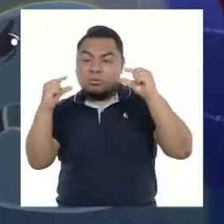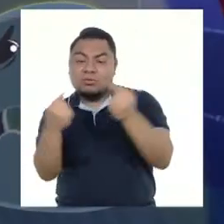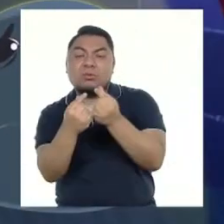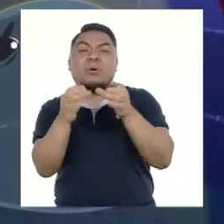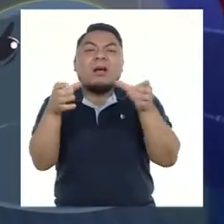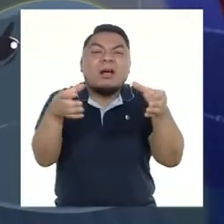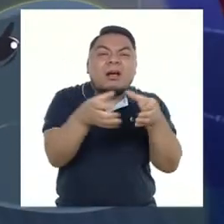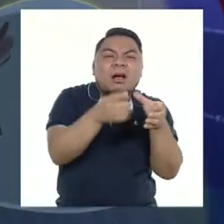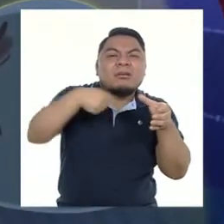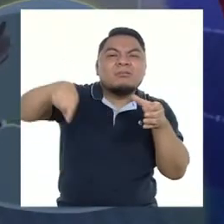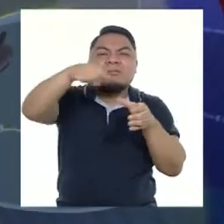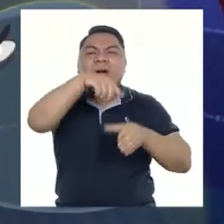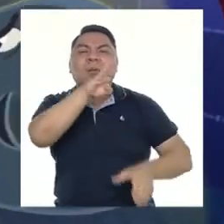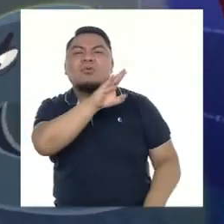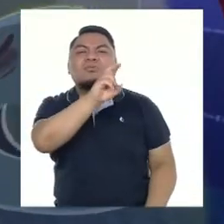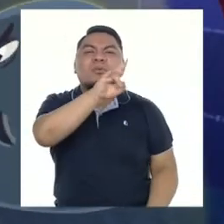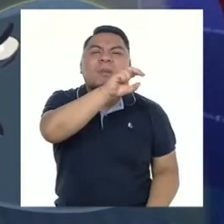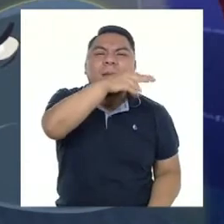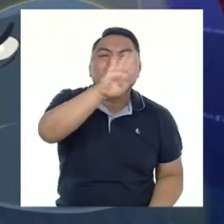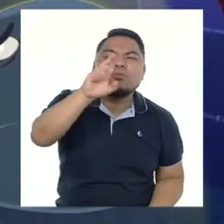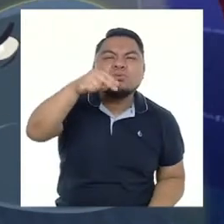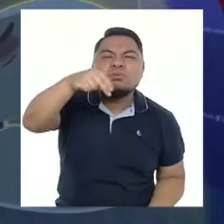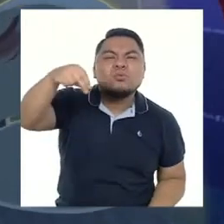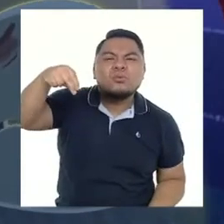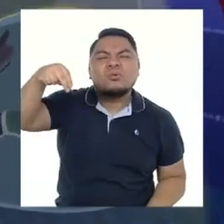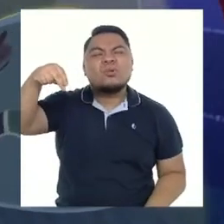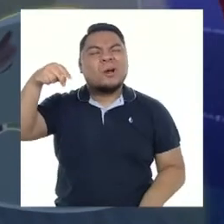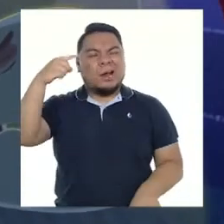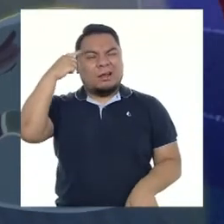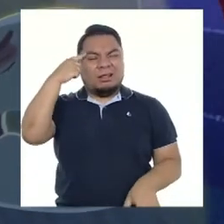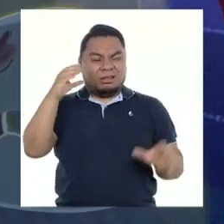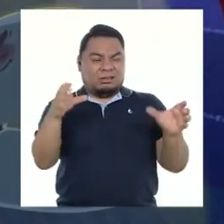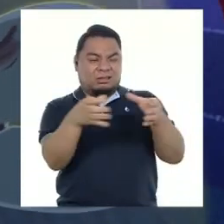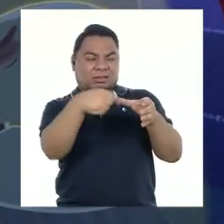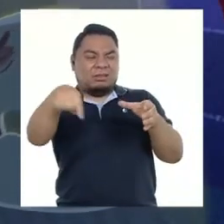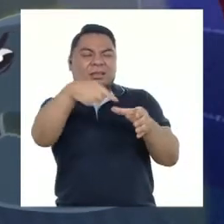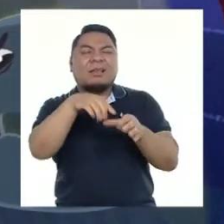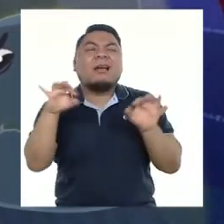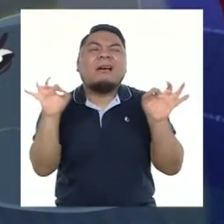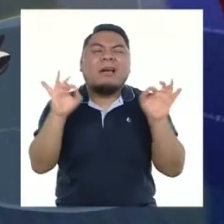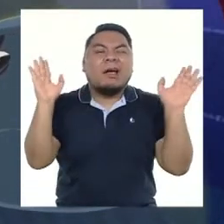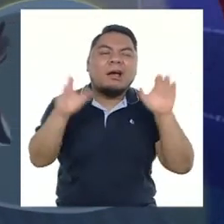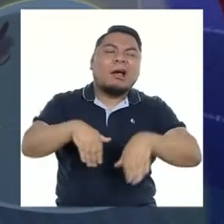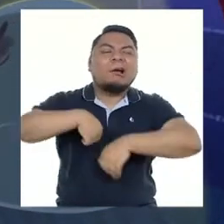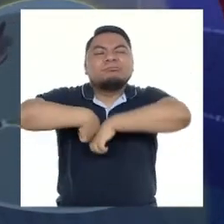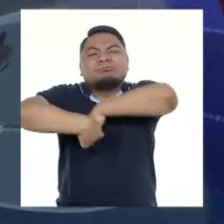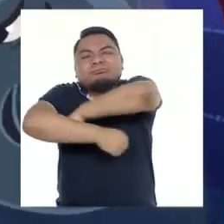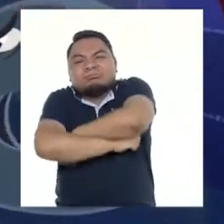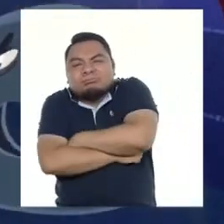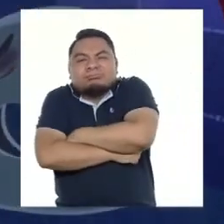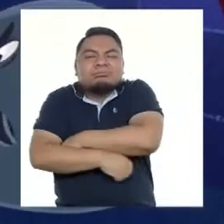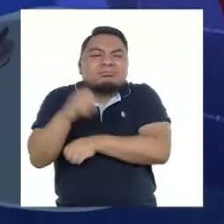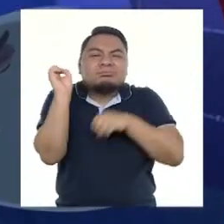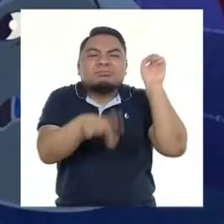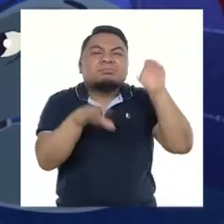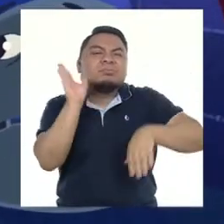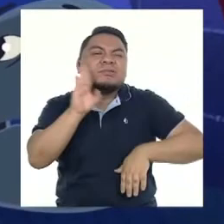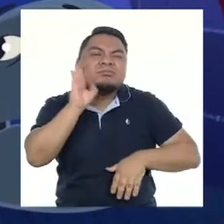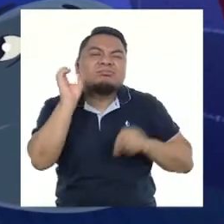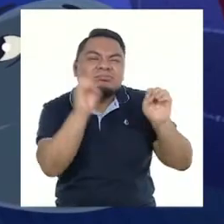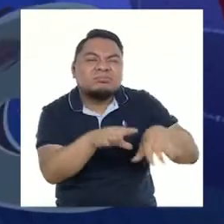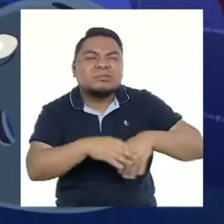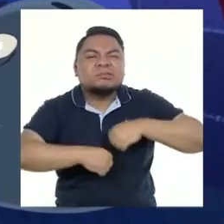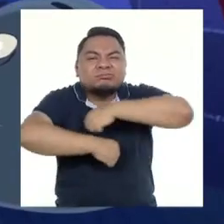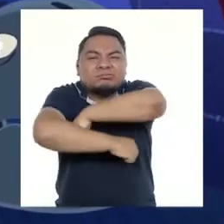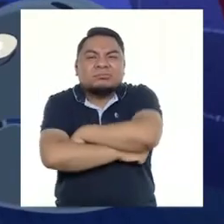banda, Boom Boom Bam Boom. Sin nada que dar, Boom Boom Bam Boom.